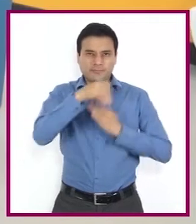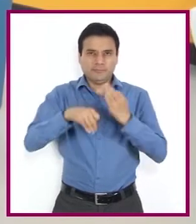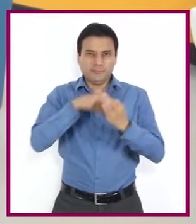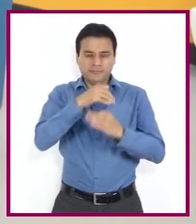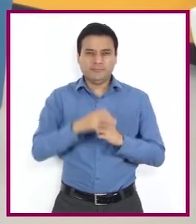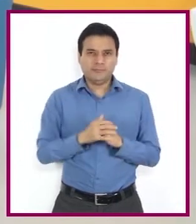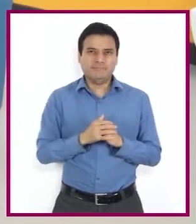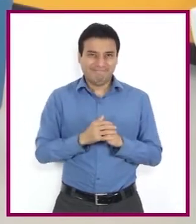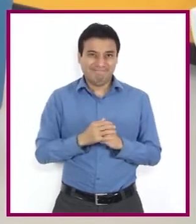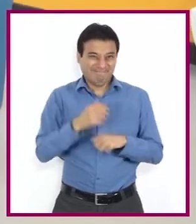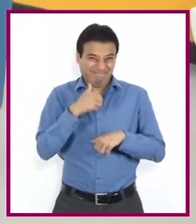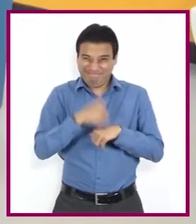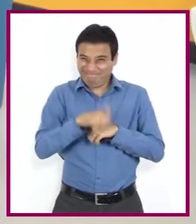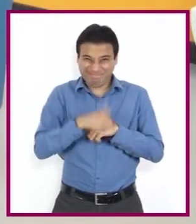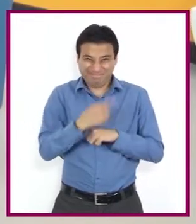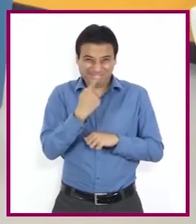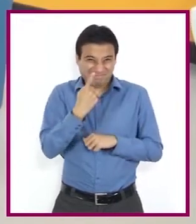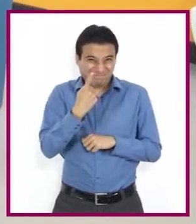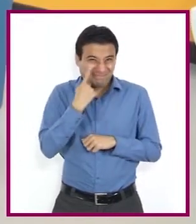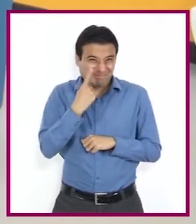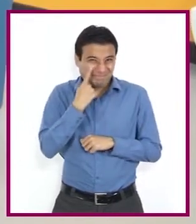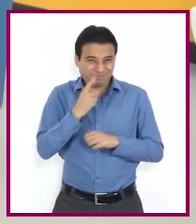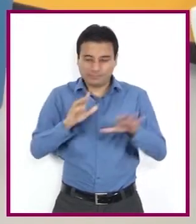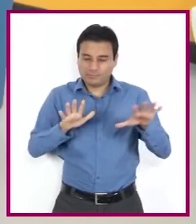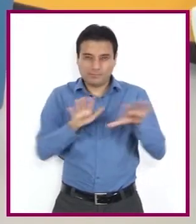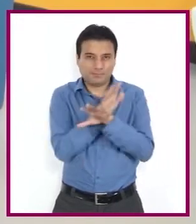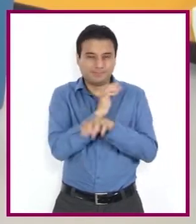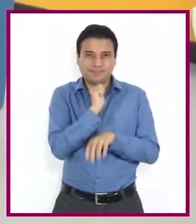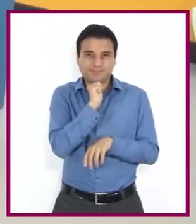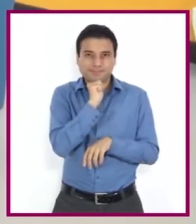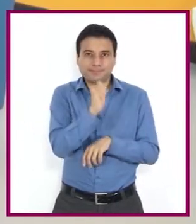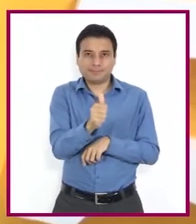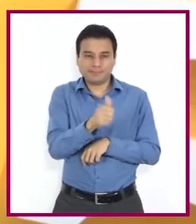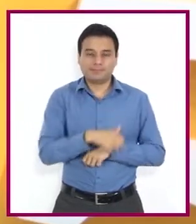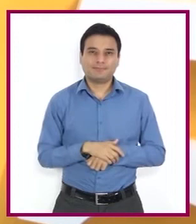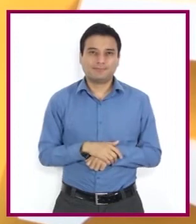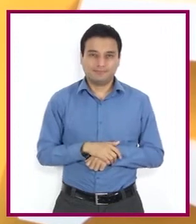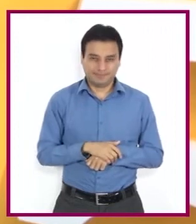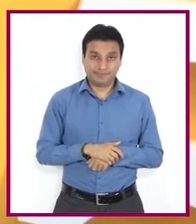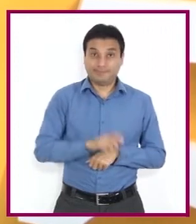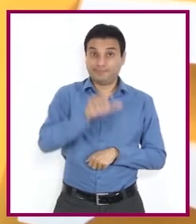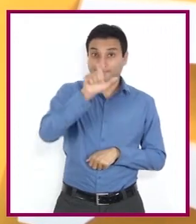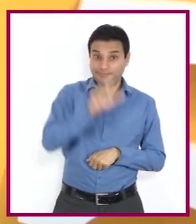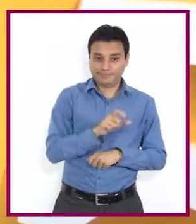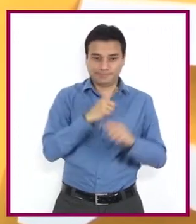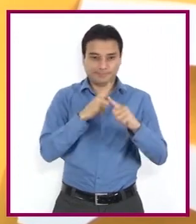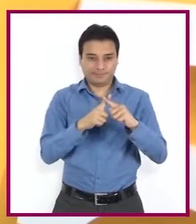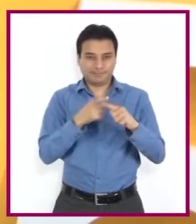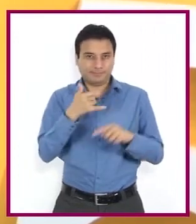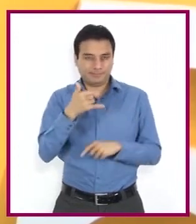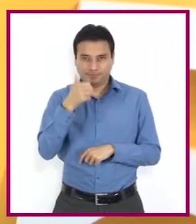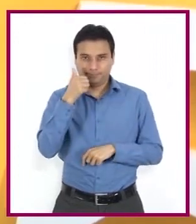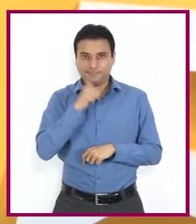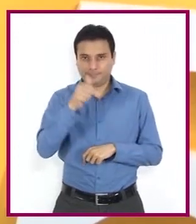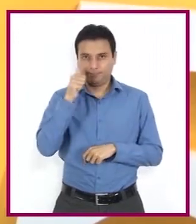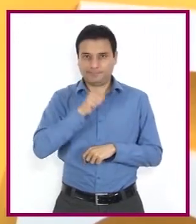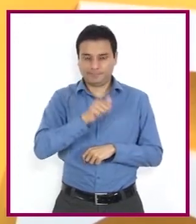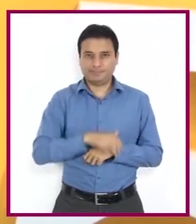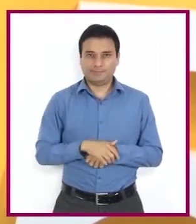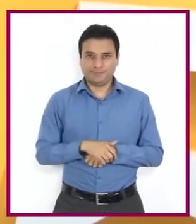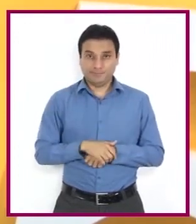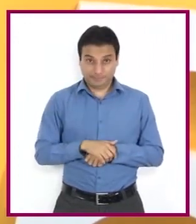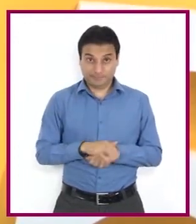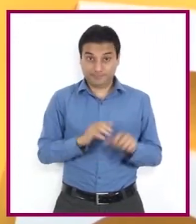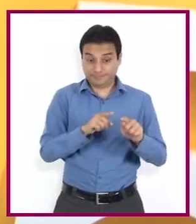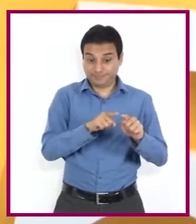constante nunca va a cambiar y se obtiene el producto de X por Y. Por eso, al multiplicar la medida del ancho por